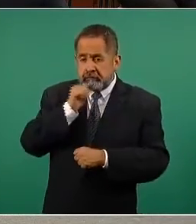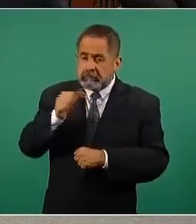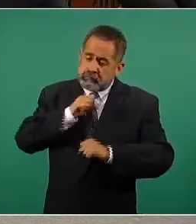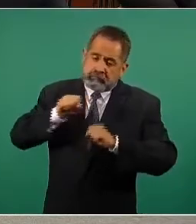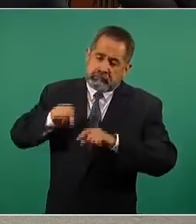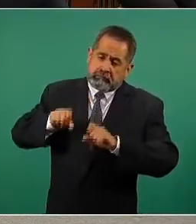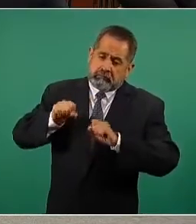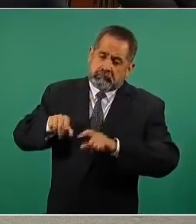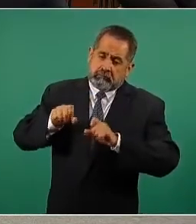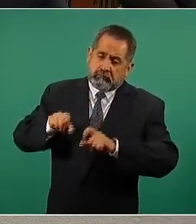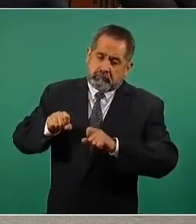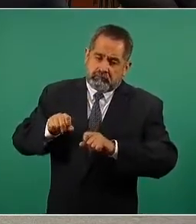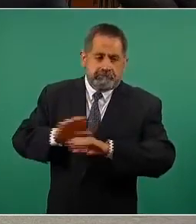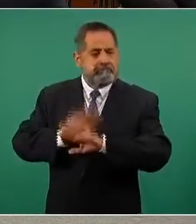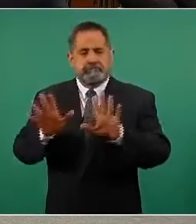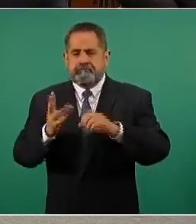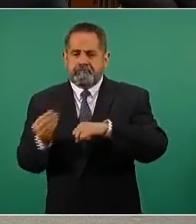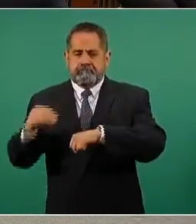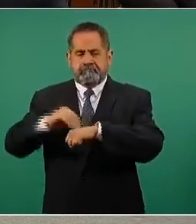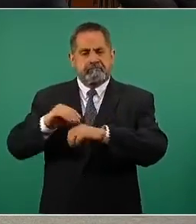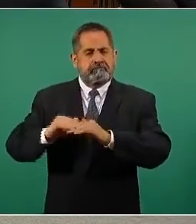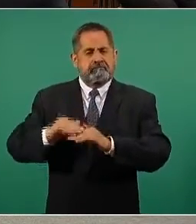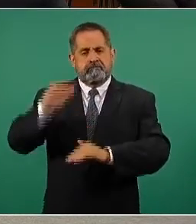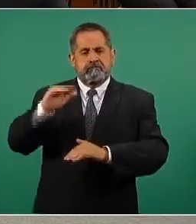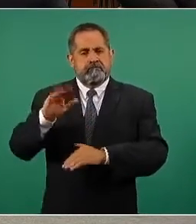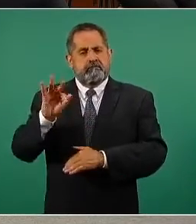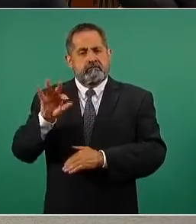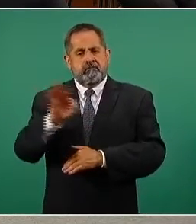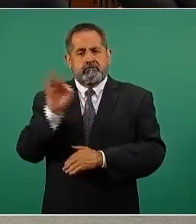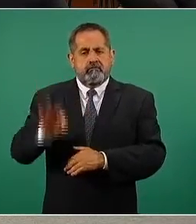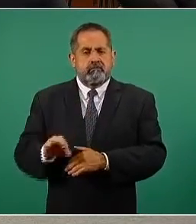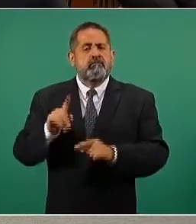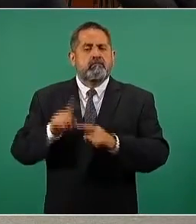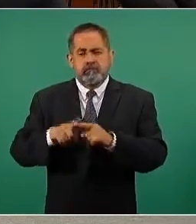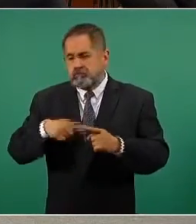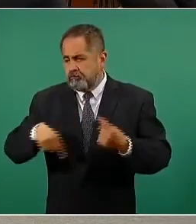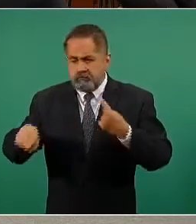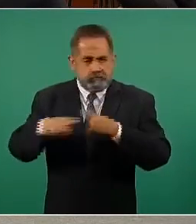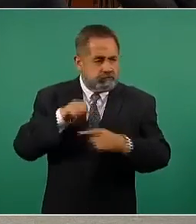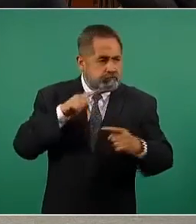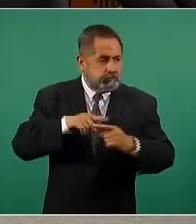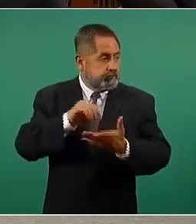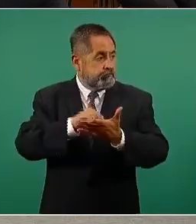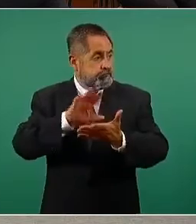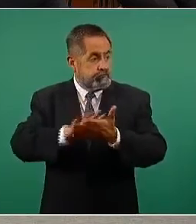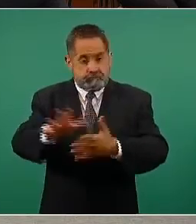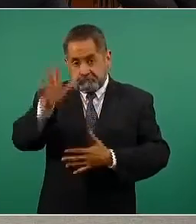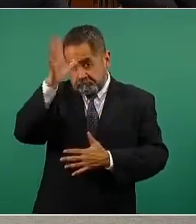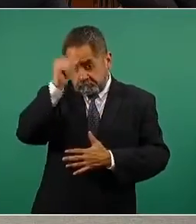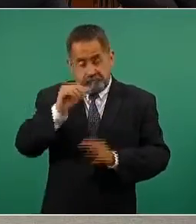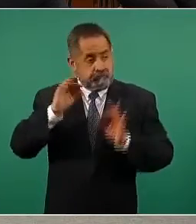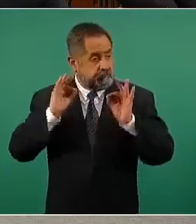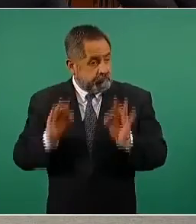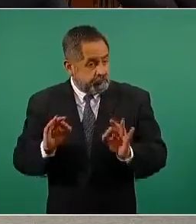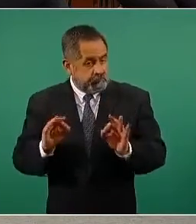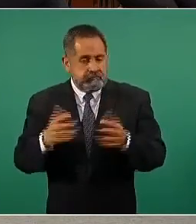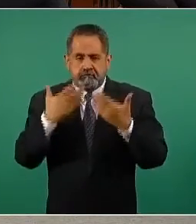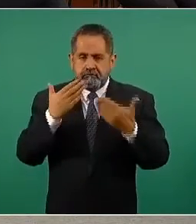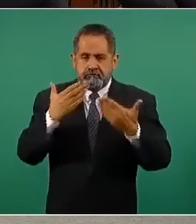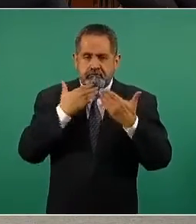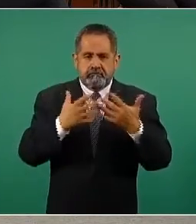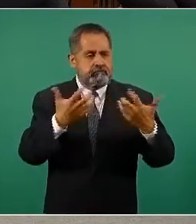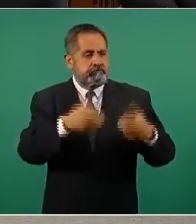país. Y esto fue producto del acuerdo con el sector obrero y el